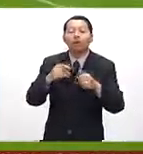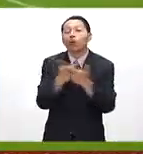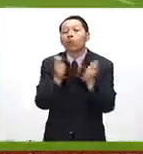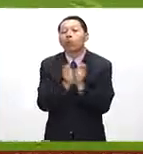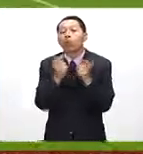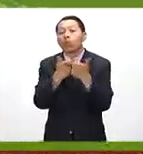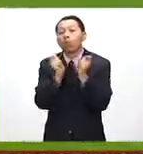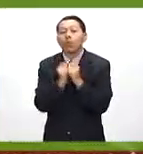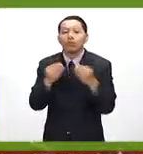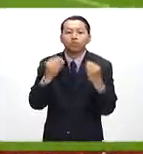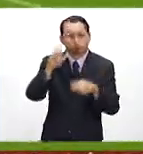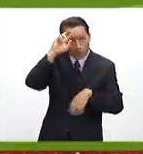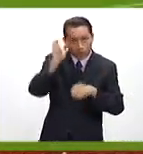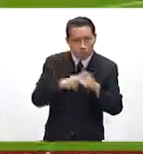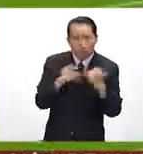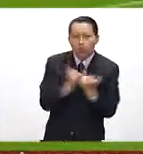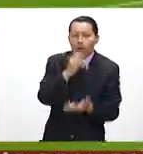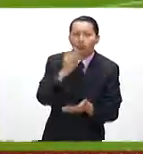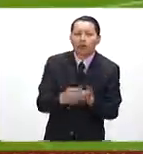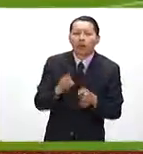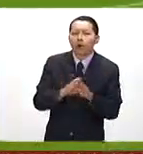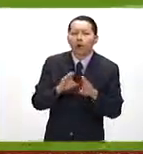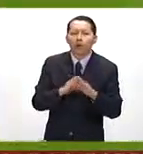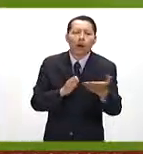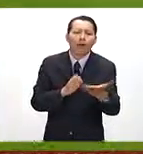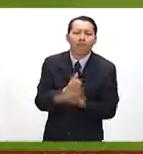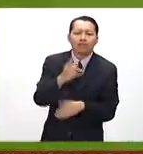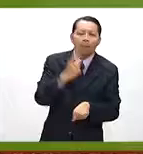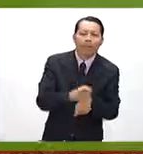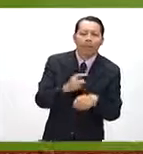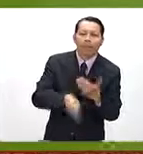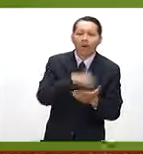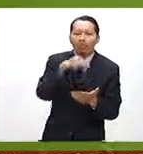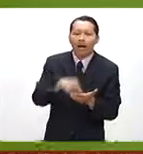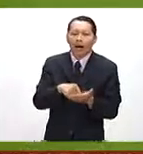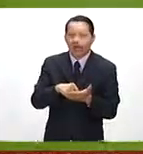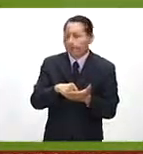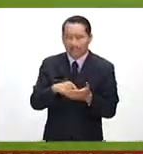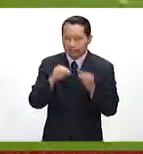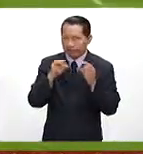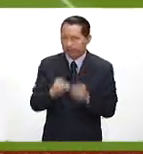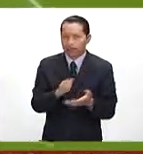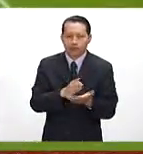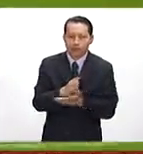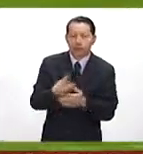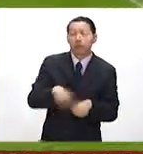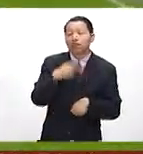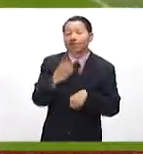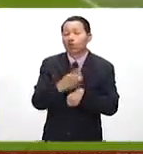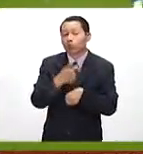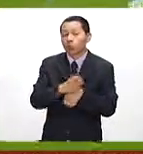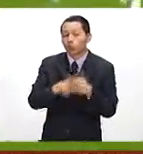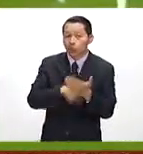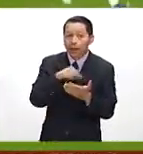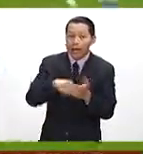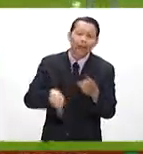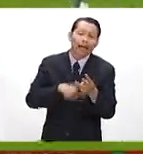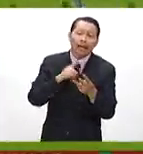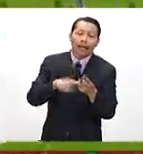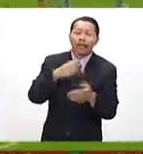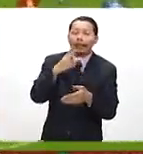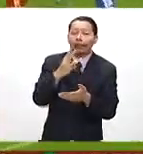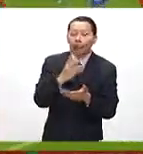son muchísimos en Europa, solamente avanza el primer lugar de forma directa. Después el segundo lugar y el tercer lugar, el